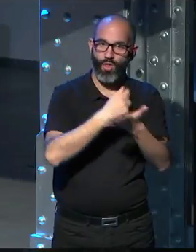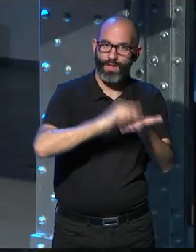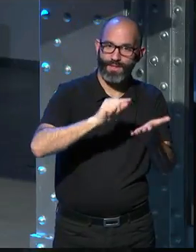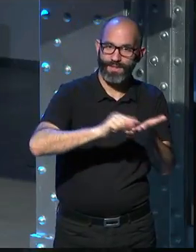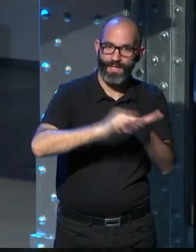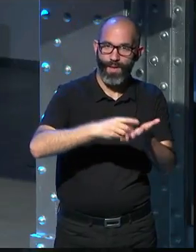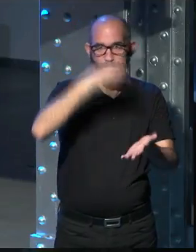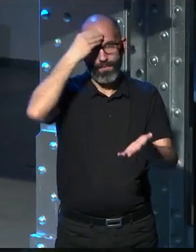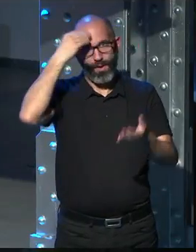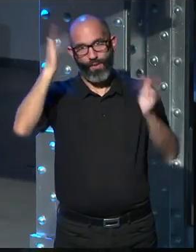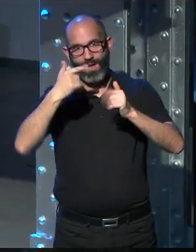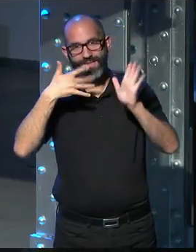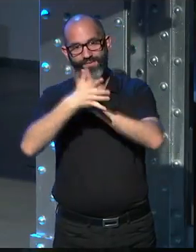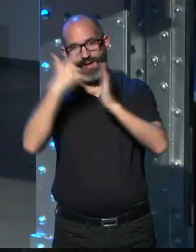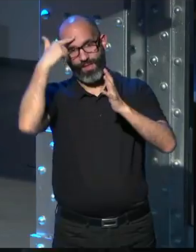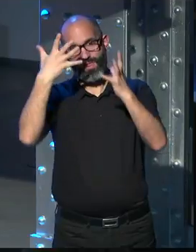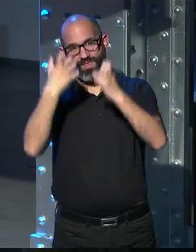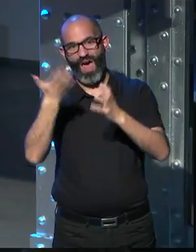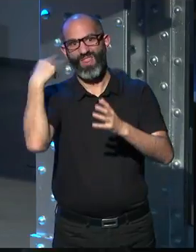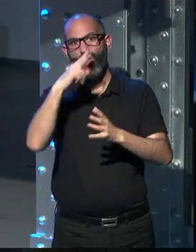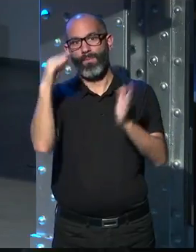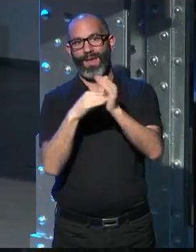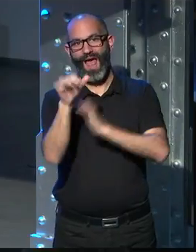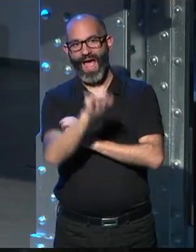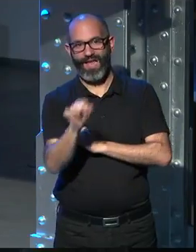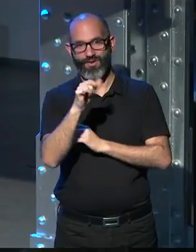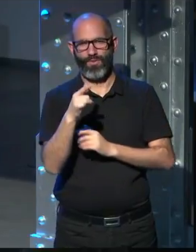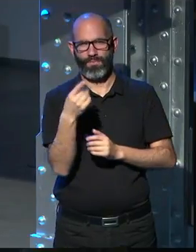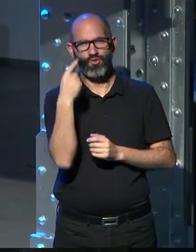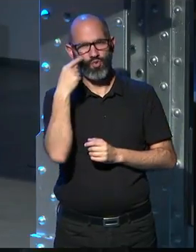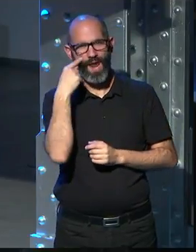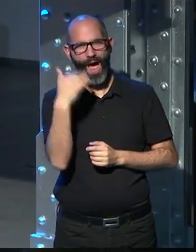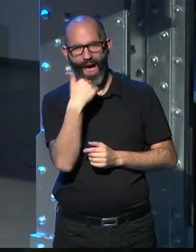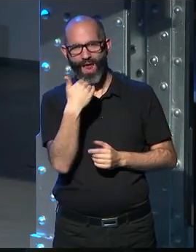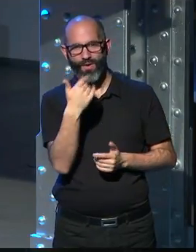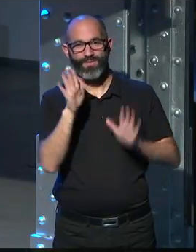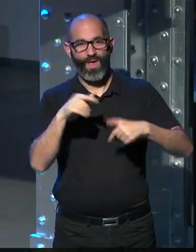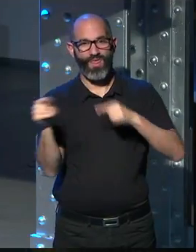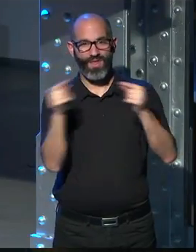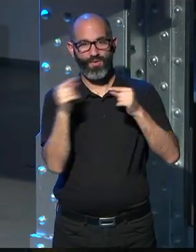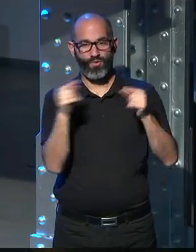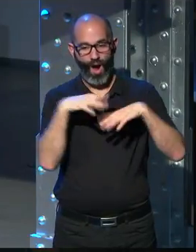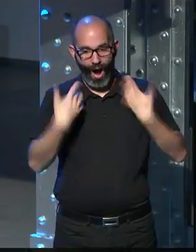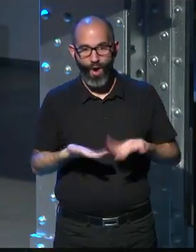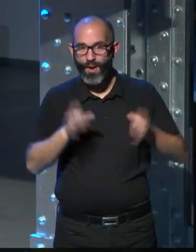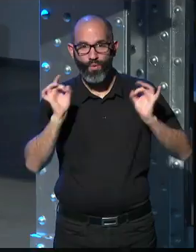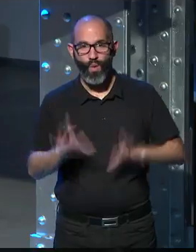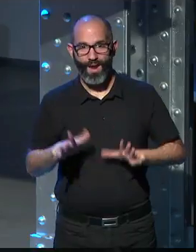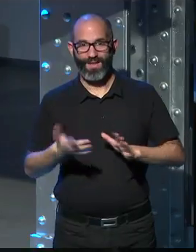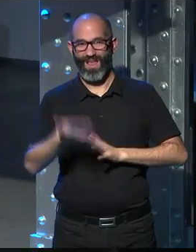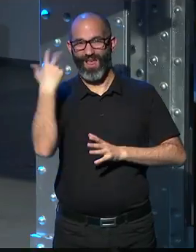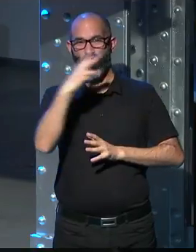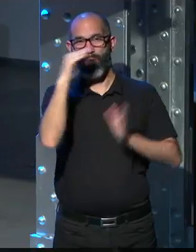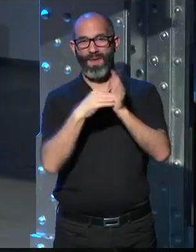que memorizarla. Esto hace más de 2000 años que se discutía esto. De algo. Claro, Eso. ¿verdad? Es una discusión que volvemos a tener ahora mismo. Sí.